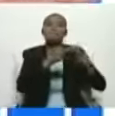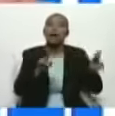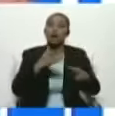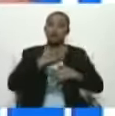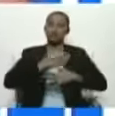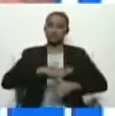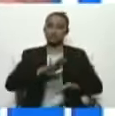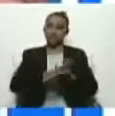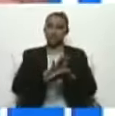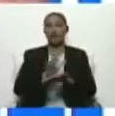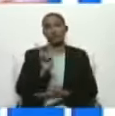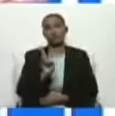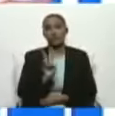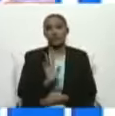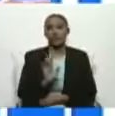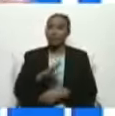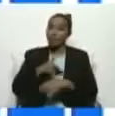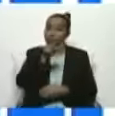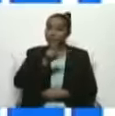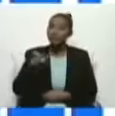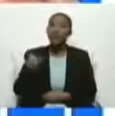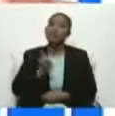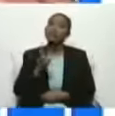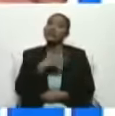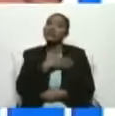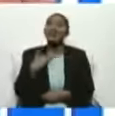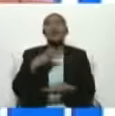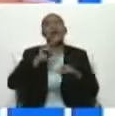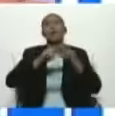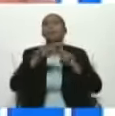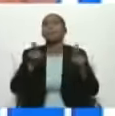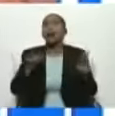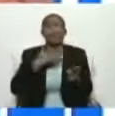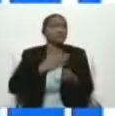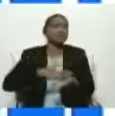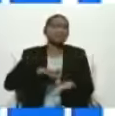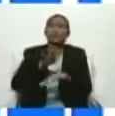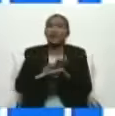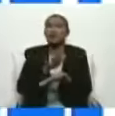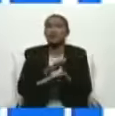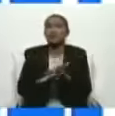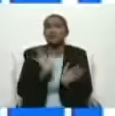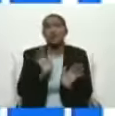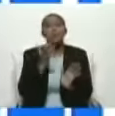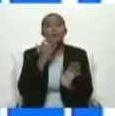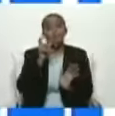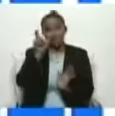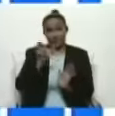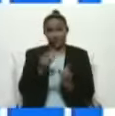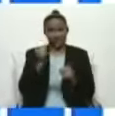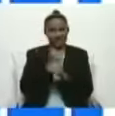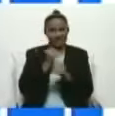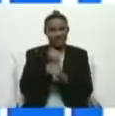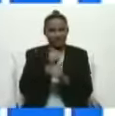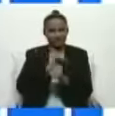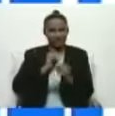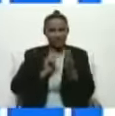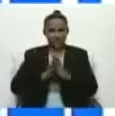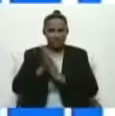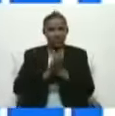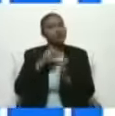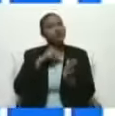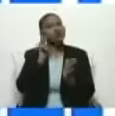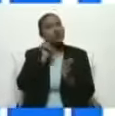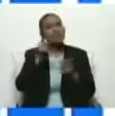eso es lo que la gente quiere. La gente lo que quiere es estar en paz. Un emprendedor que vi en TikTok el otro